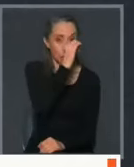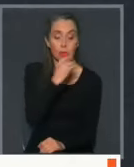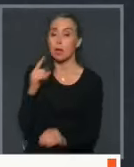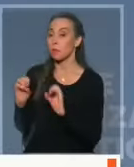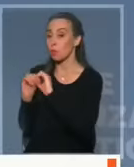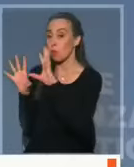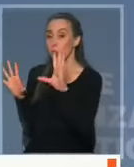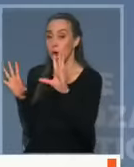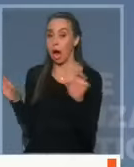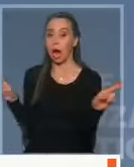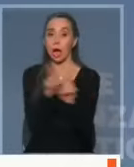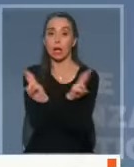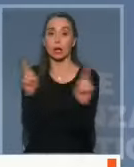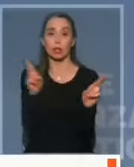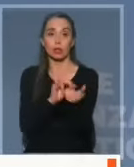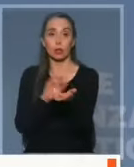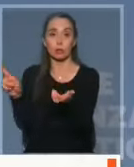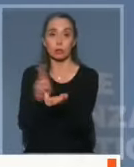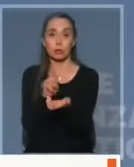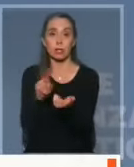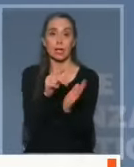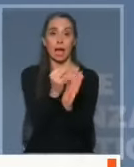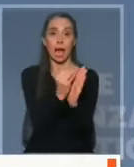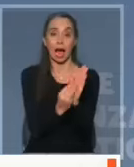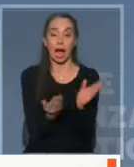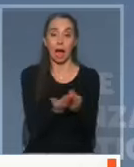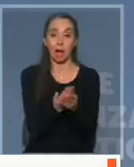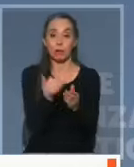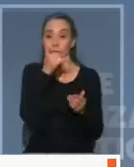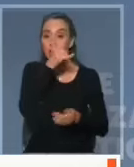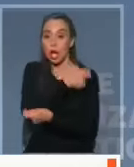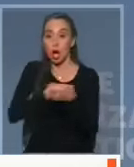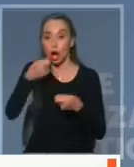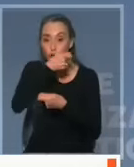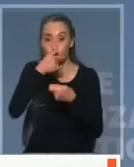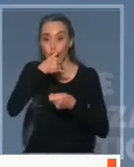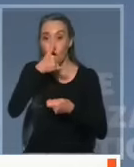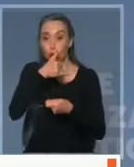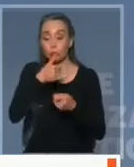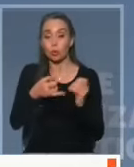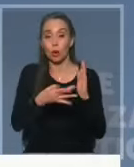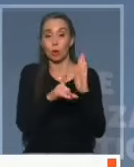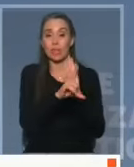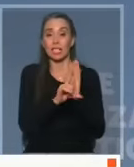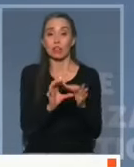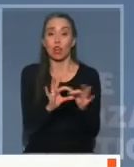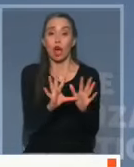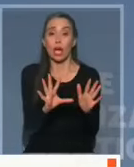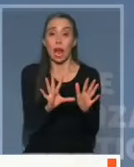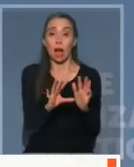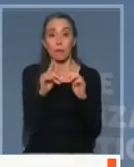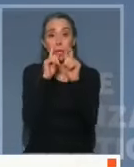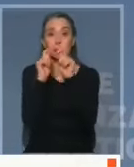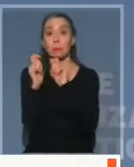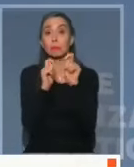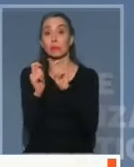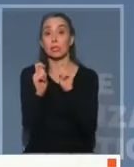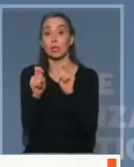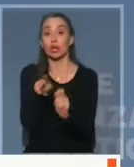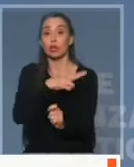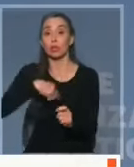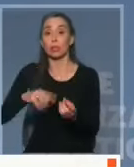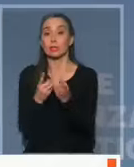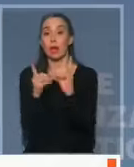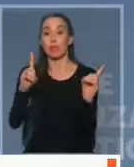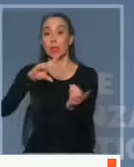Clarísimo. Estos antecedentes de corrupción y delitos muy graves amenazan nuestra